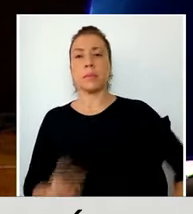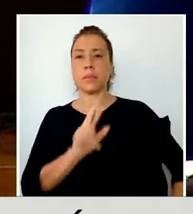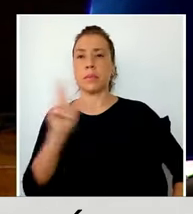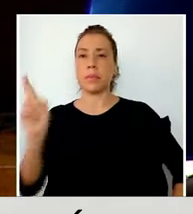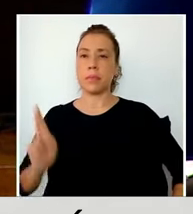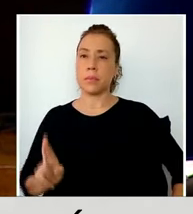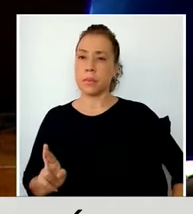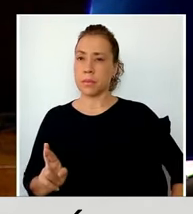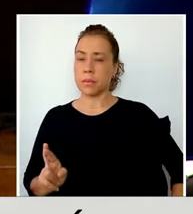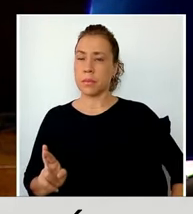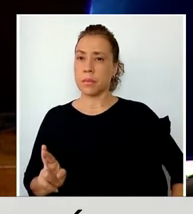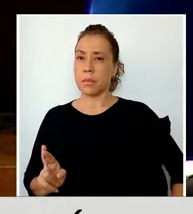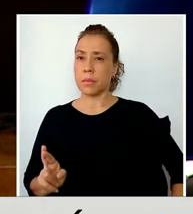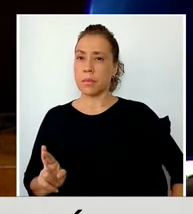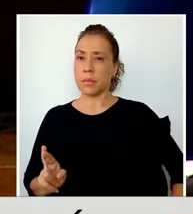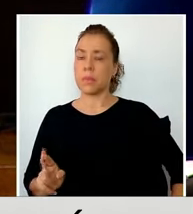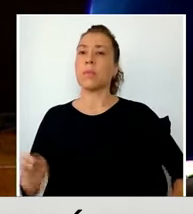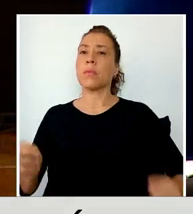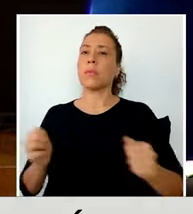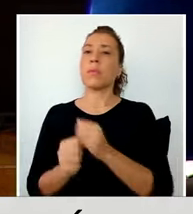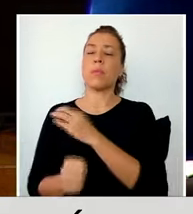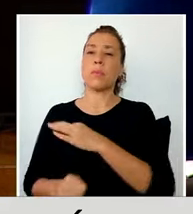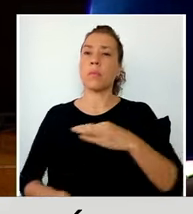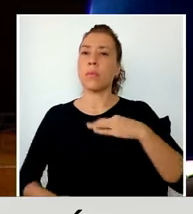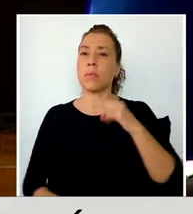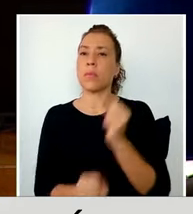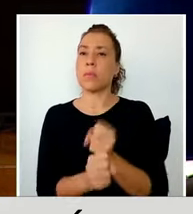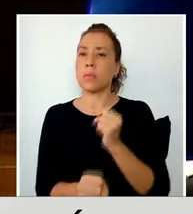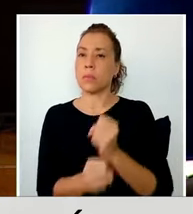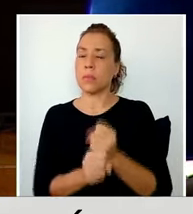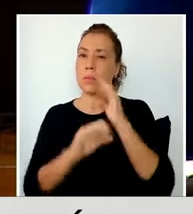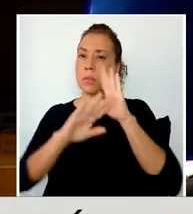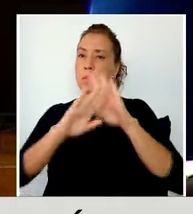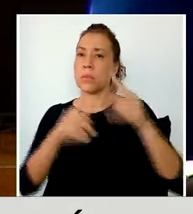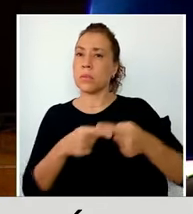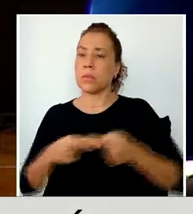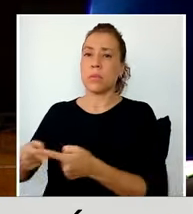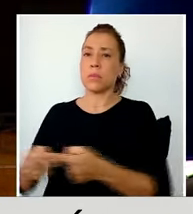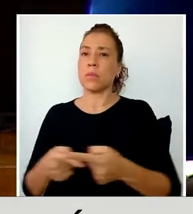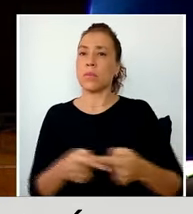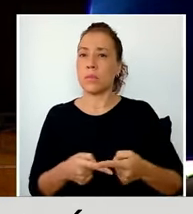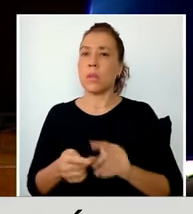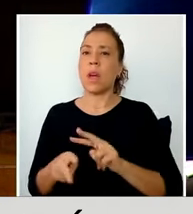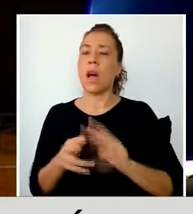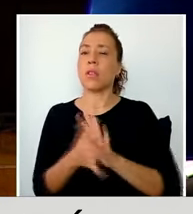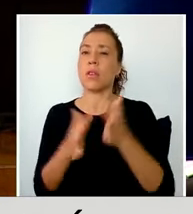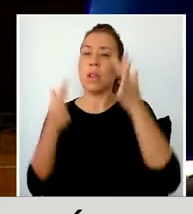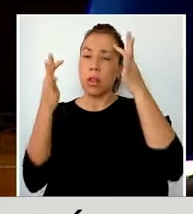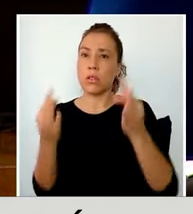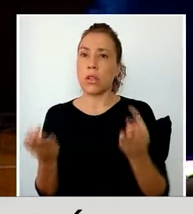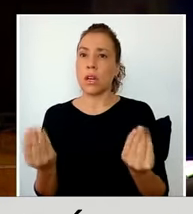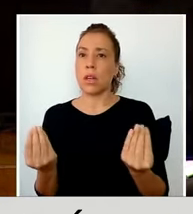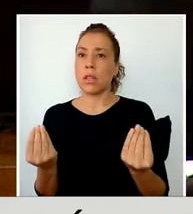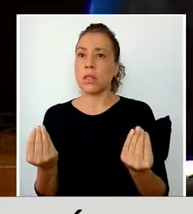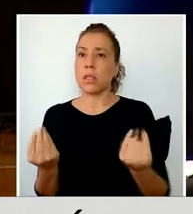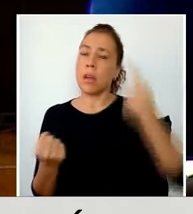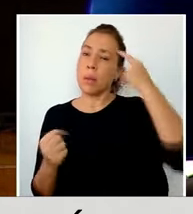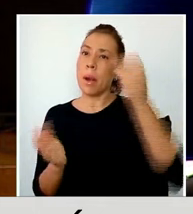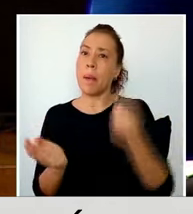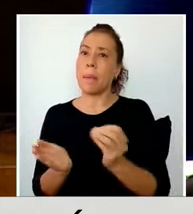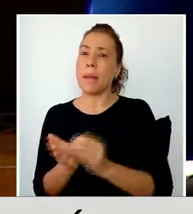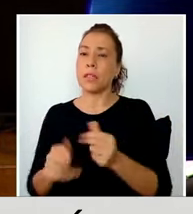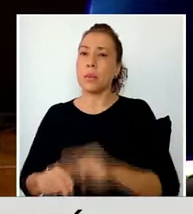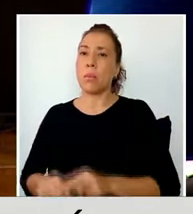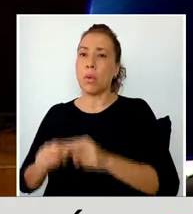que en conjunto con el Ministerio del trabajo y previsión social tomen todas las medidas necesarias para aumentar el monto de la pensión